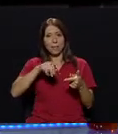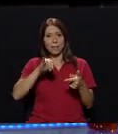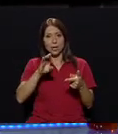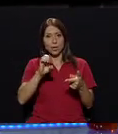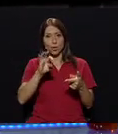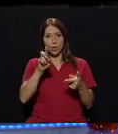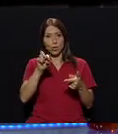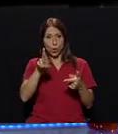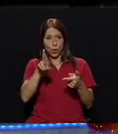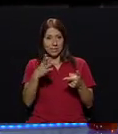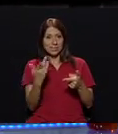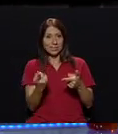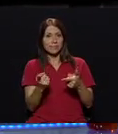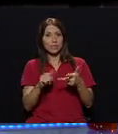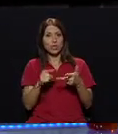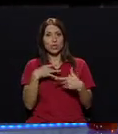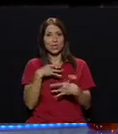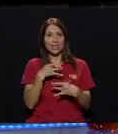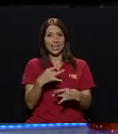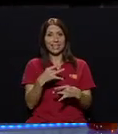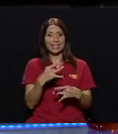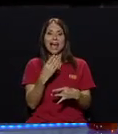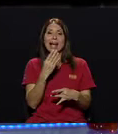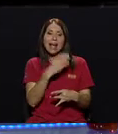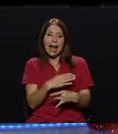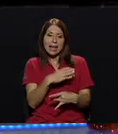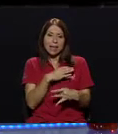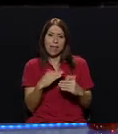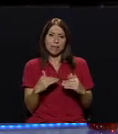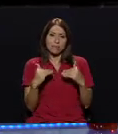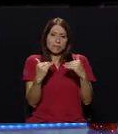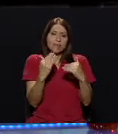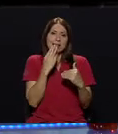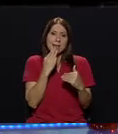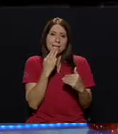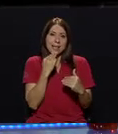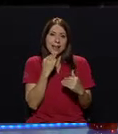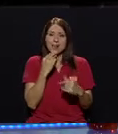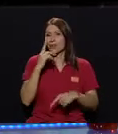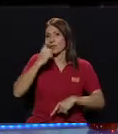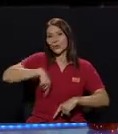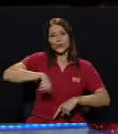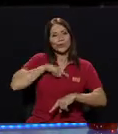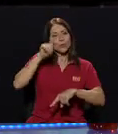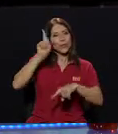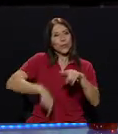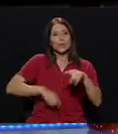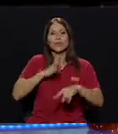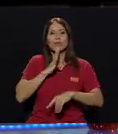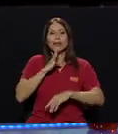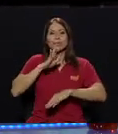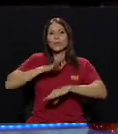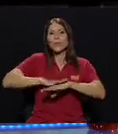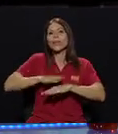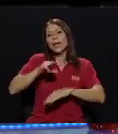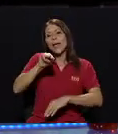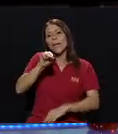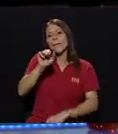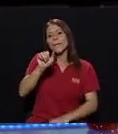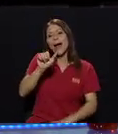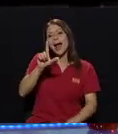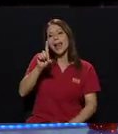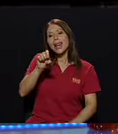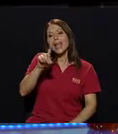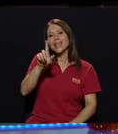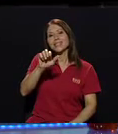investigadores, como lo que nos interesa, digamos, mantener la calidad de la miel, no podemos hablar de malezas, y es el término que se maneja dentro de